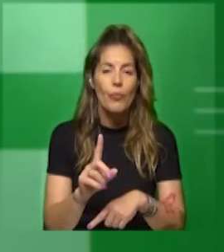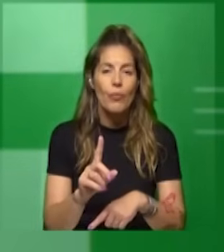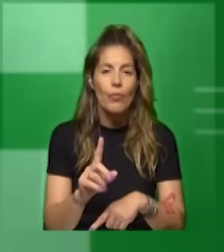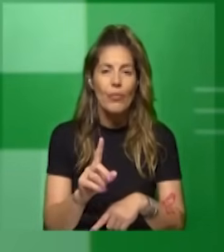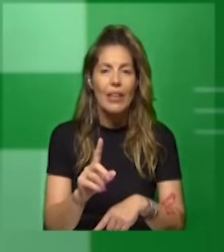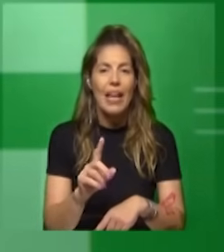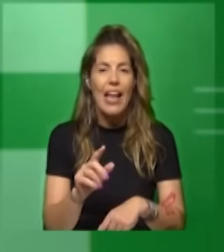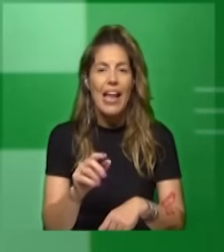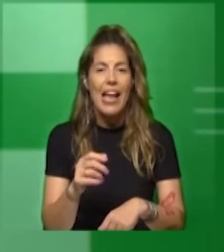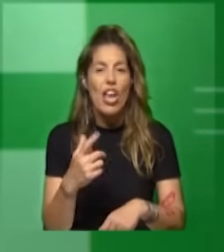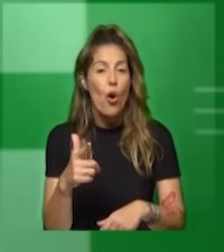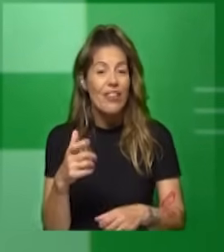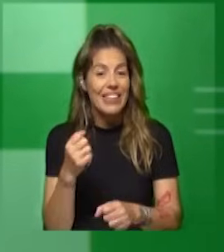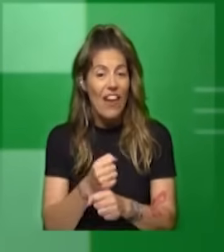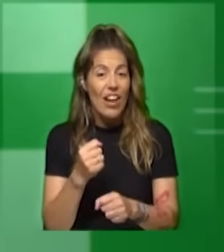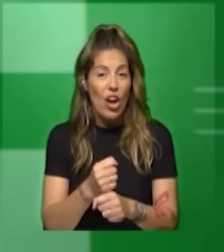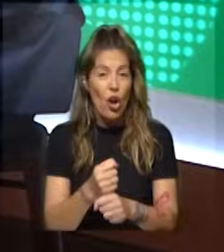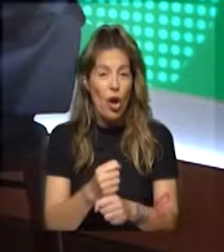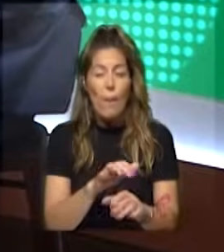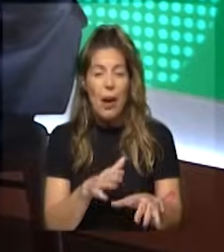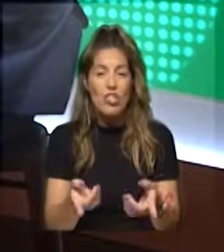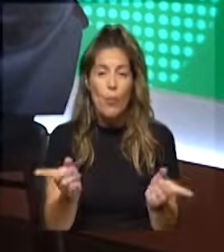El desempleo está más o menos igual que estuvo